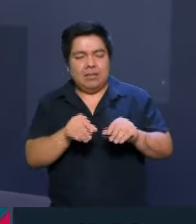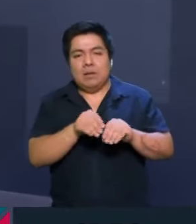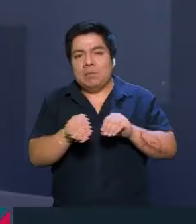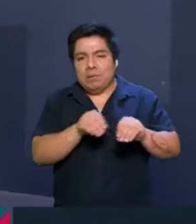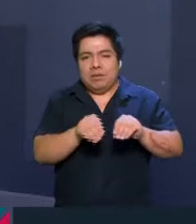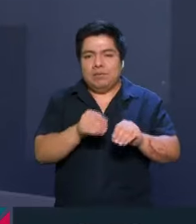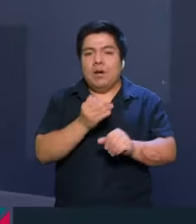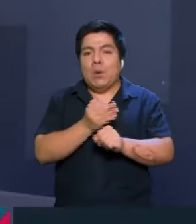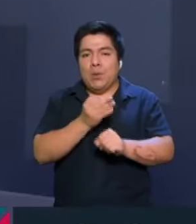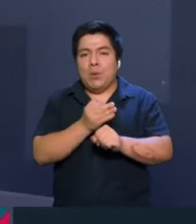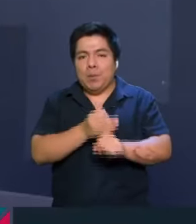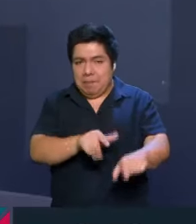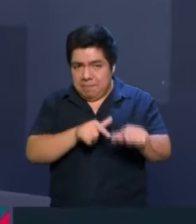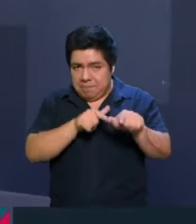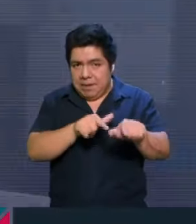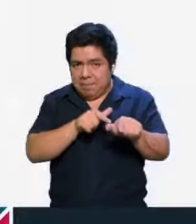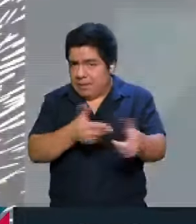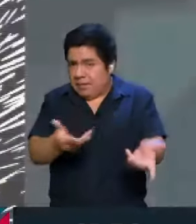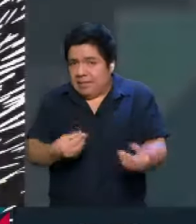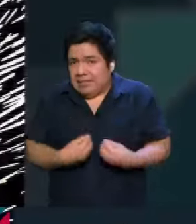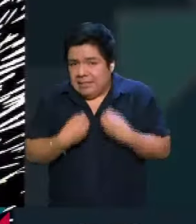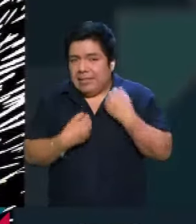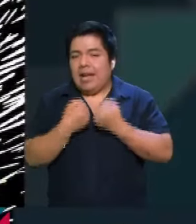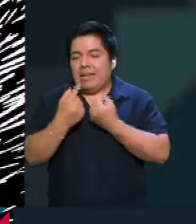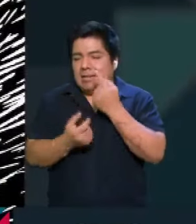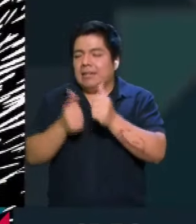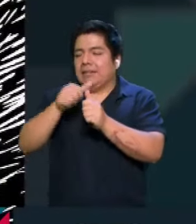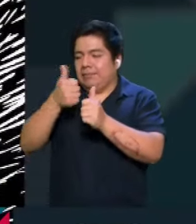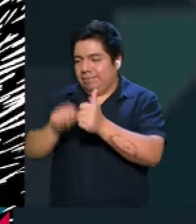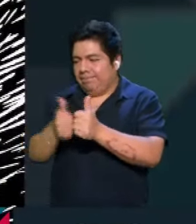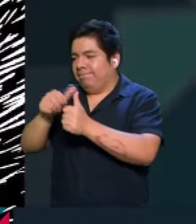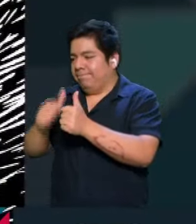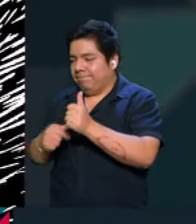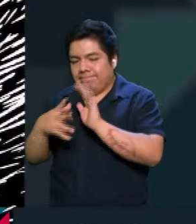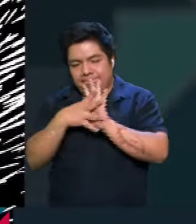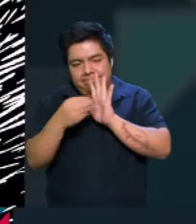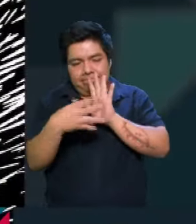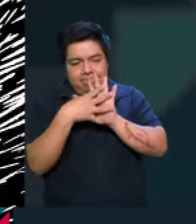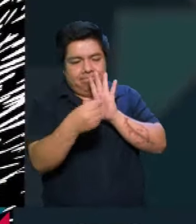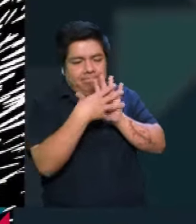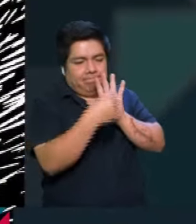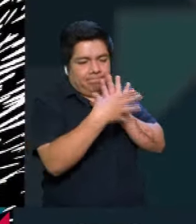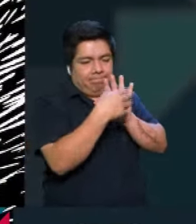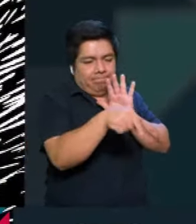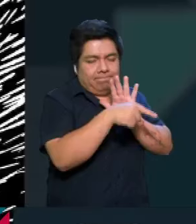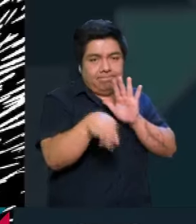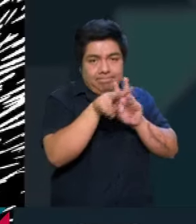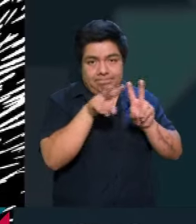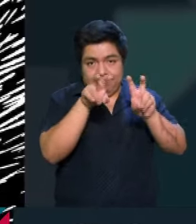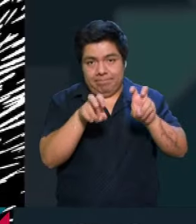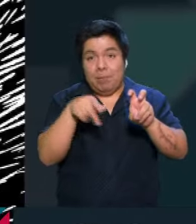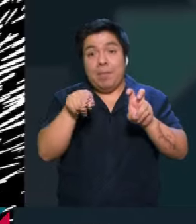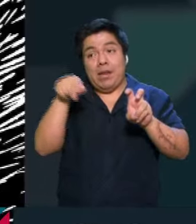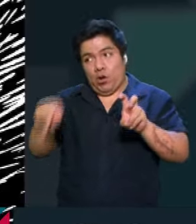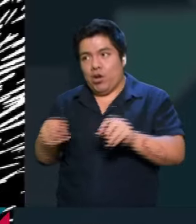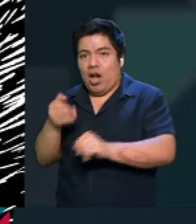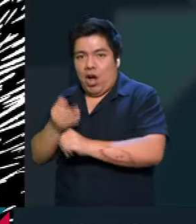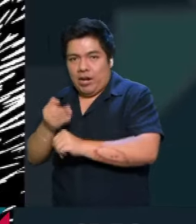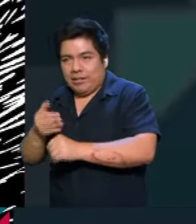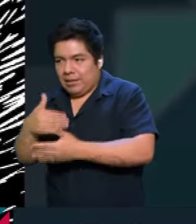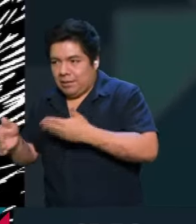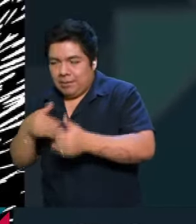hoy por hoy sigue vivo. Claro. Hay muchos artistas, claro, que siguen replicando esta estética y que siguen retomando esos temas con temas que hoy están más vivos